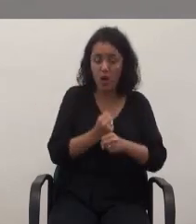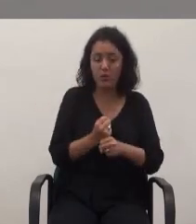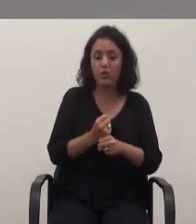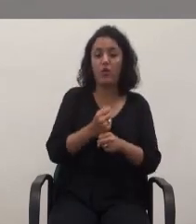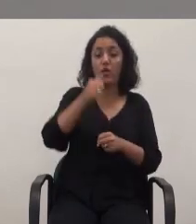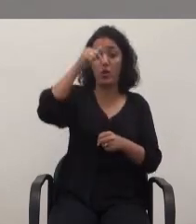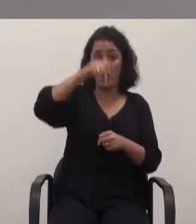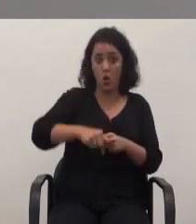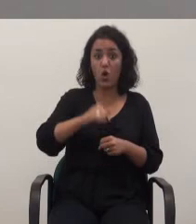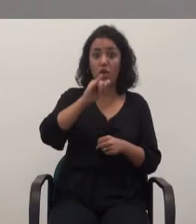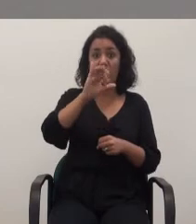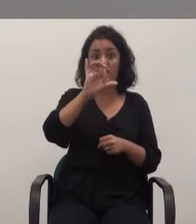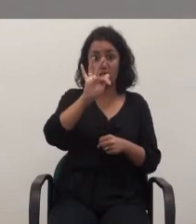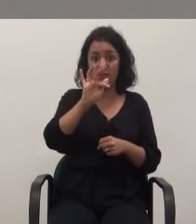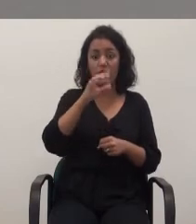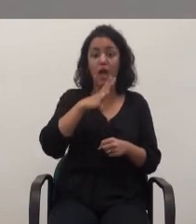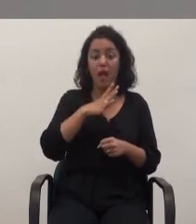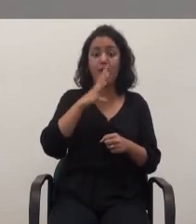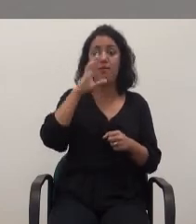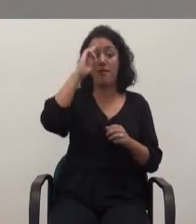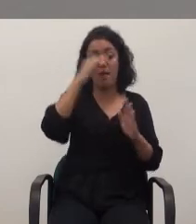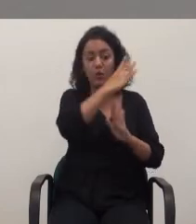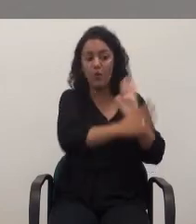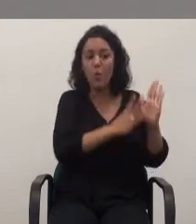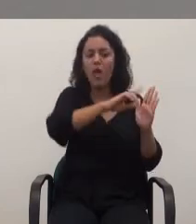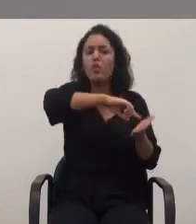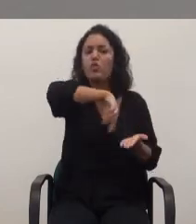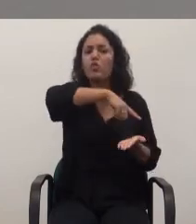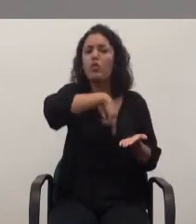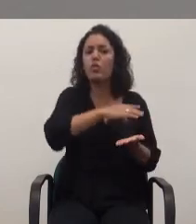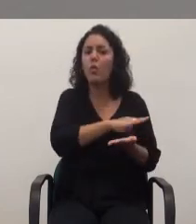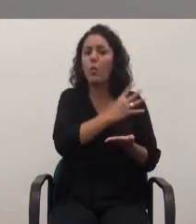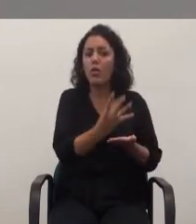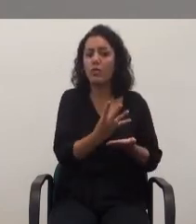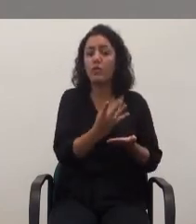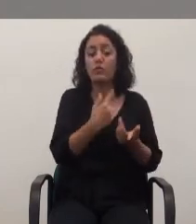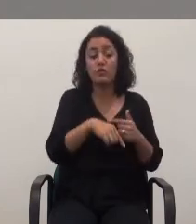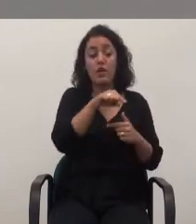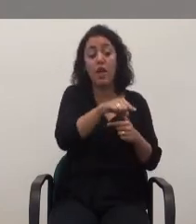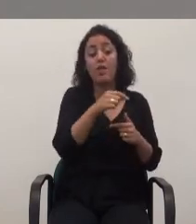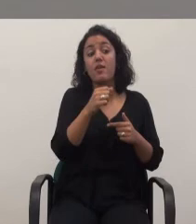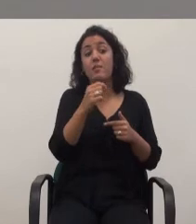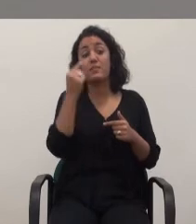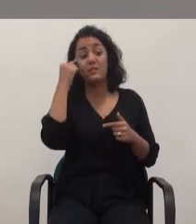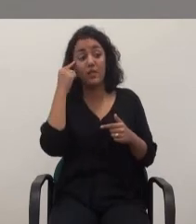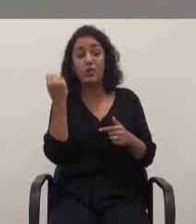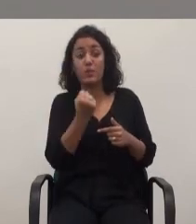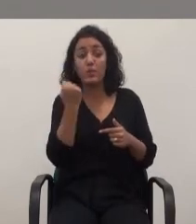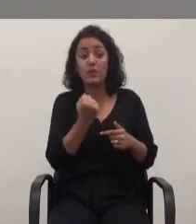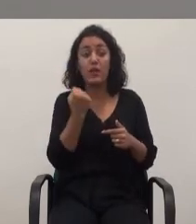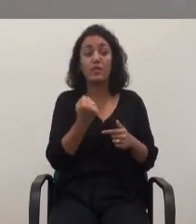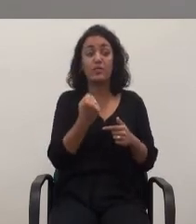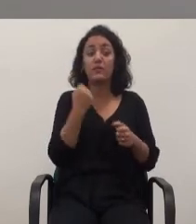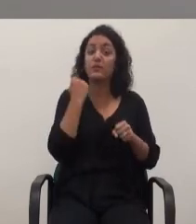está presente en 4 regionales del país, entonces año a año se pueda ir priorizando el trabajo en esta línea en cada una